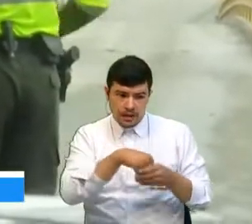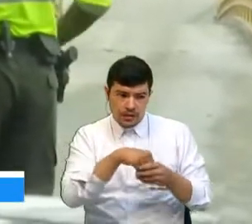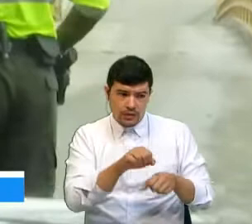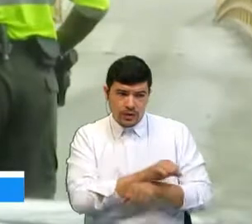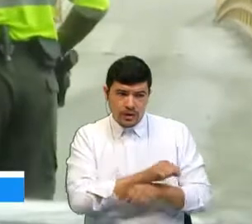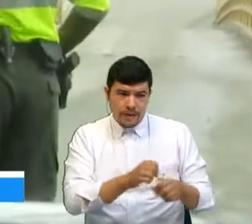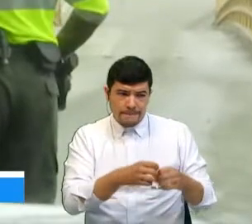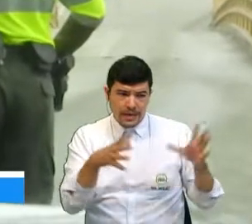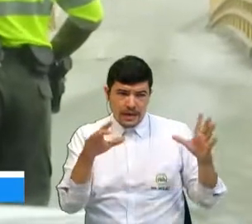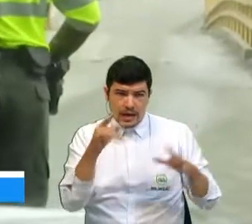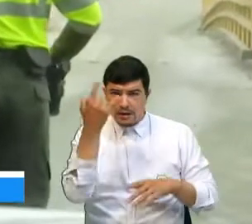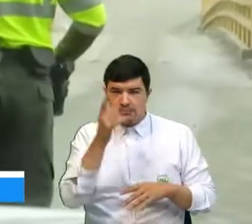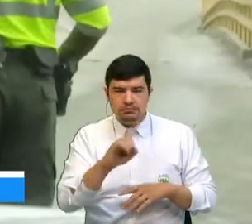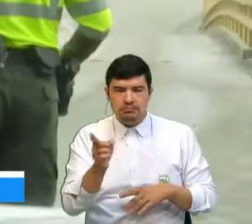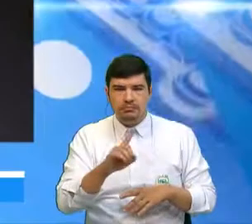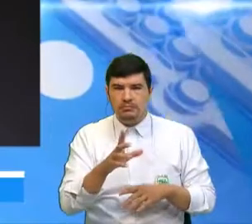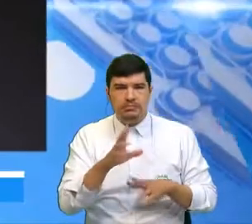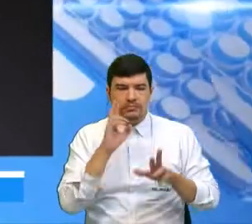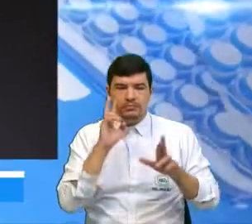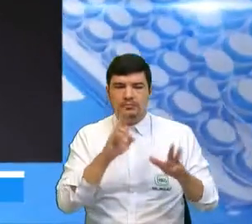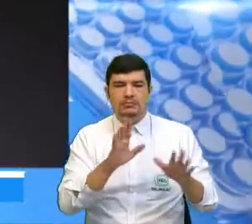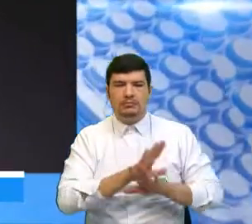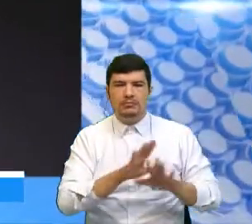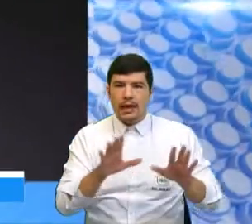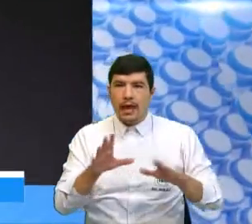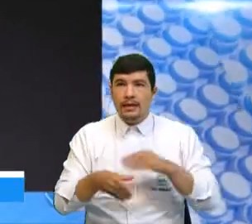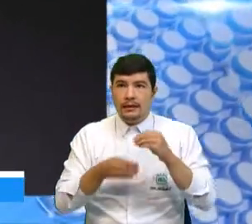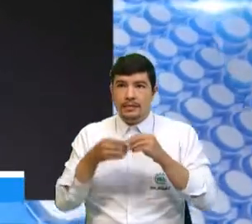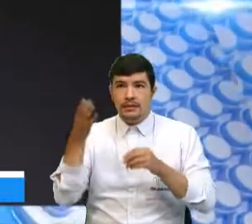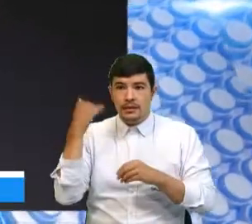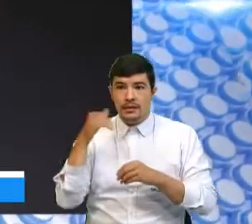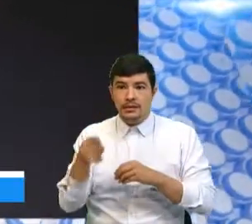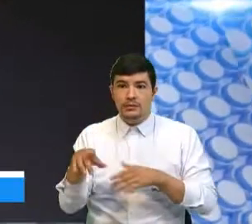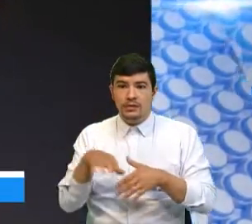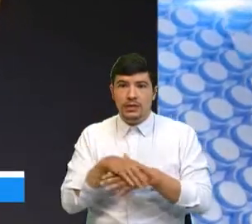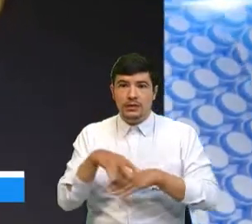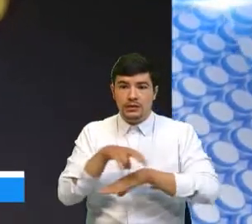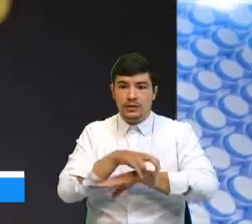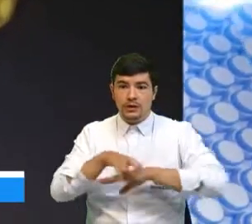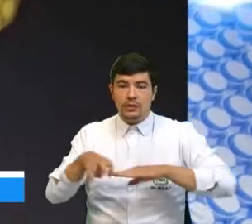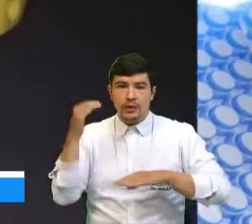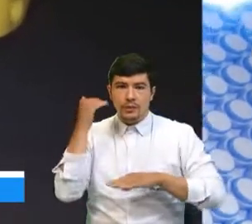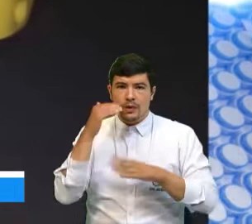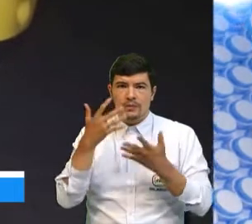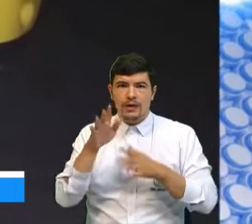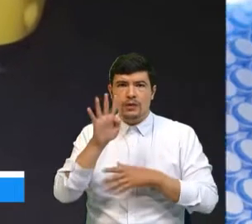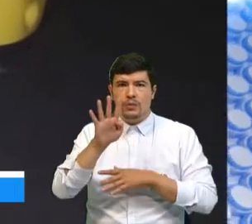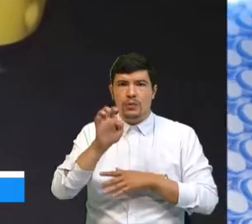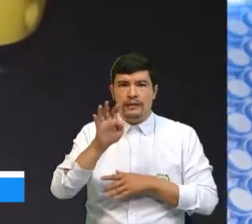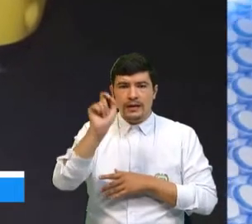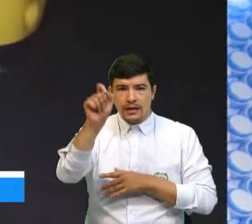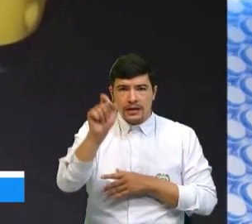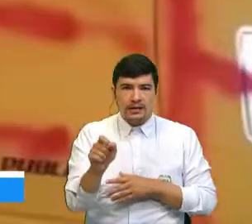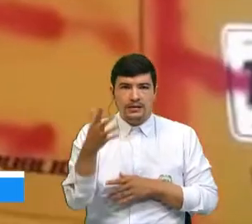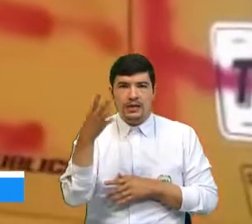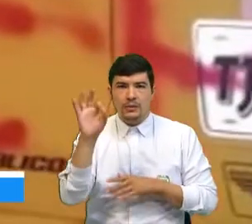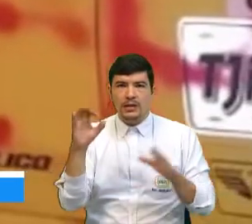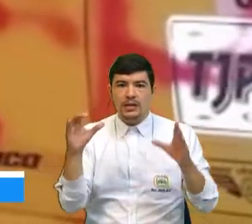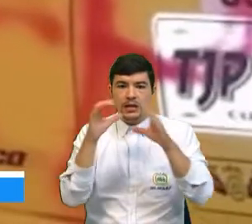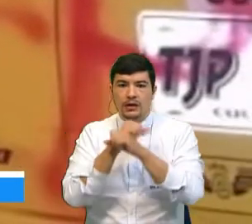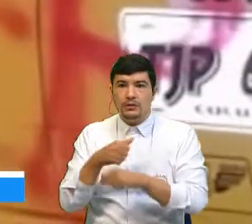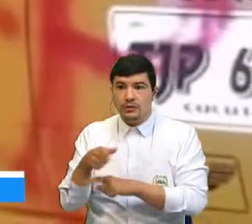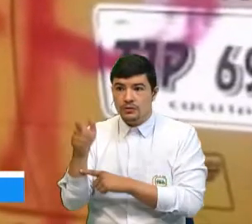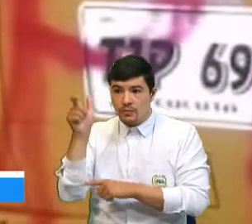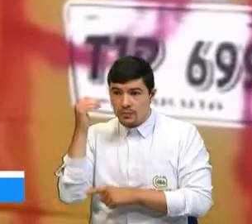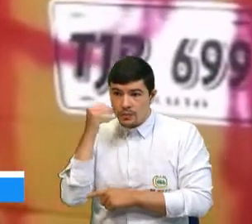estos vehículos. Asimismo, hay que señalar que el taxi había sido robado a una mujer sobre las 9:50 de la noche. La conductora